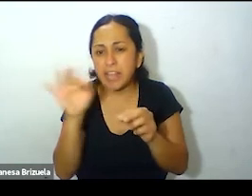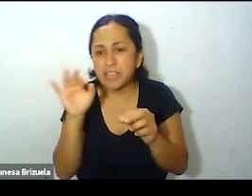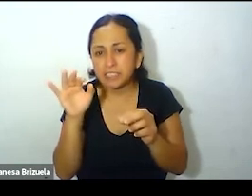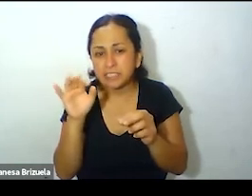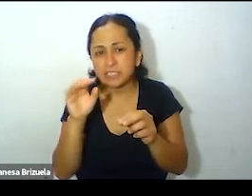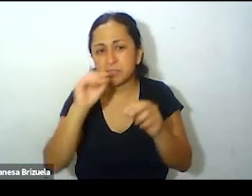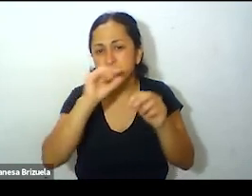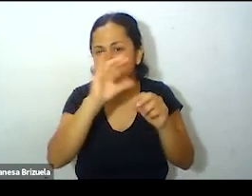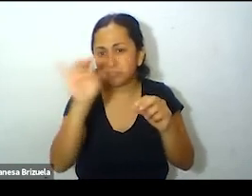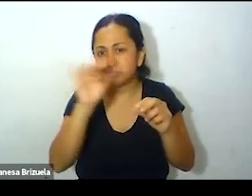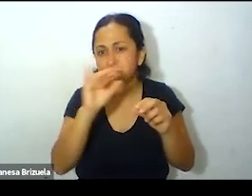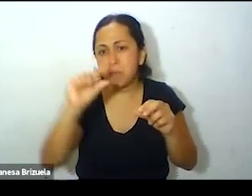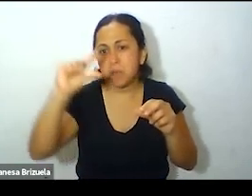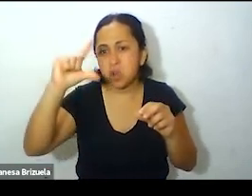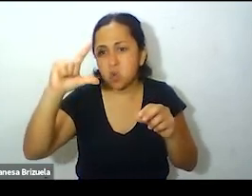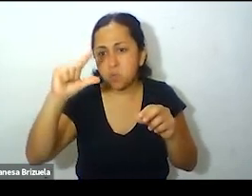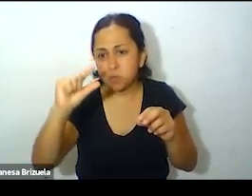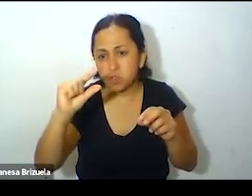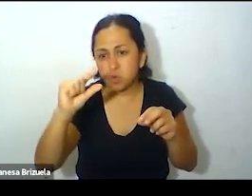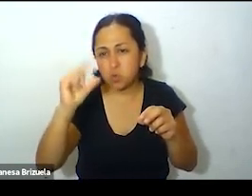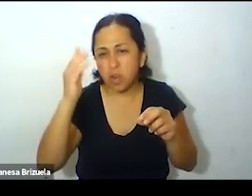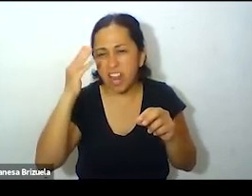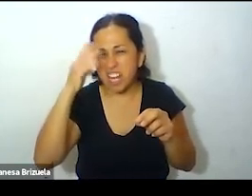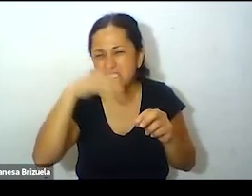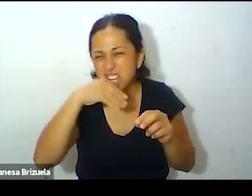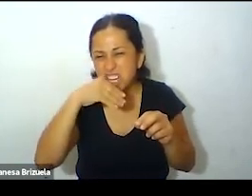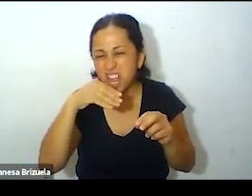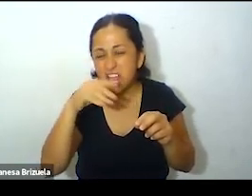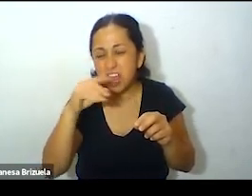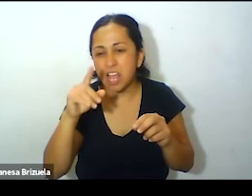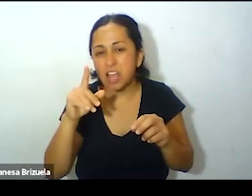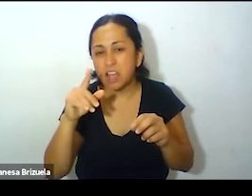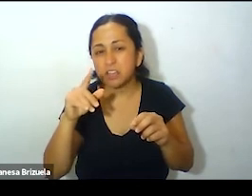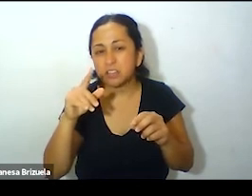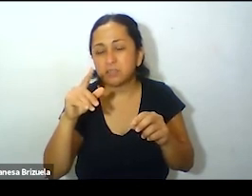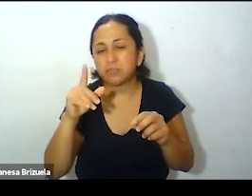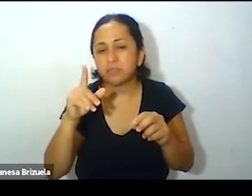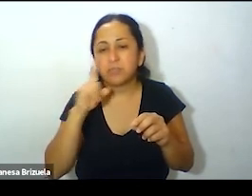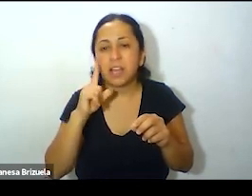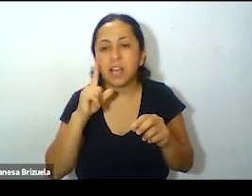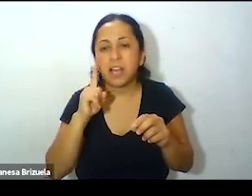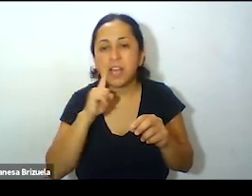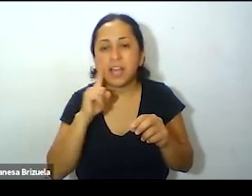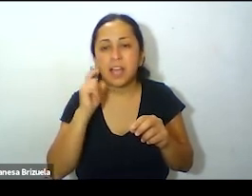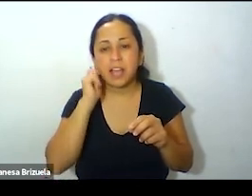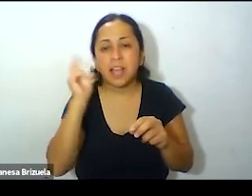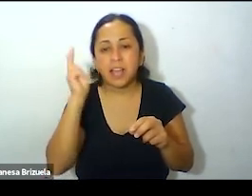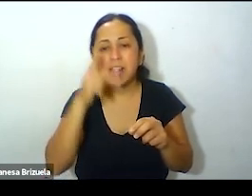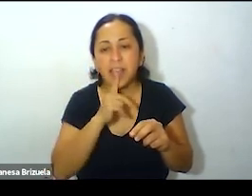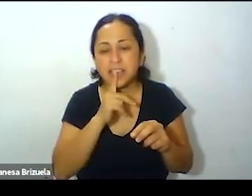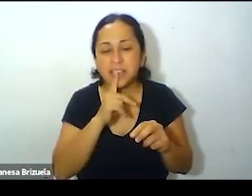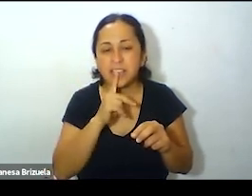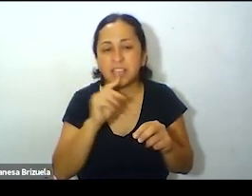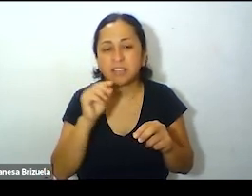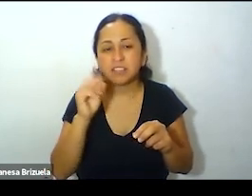podamos usar las mayúsculas, las minúsculas, las negritas, las light, y con esas